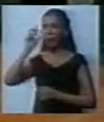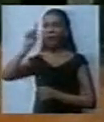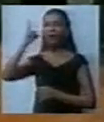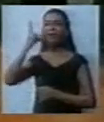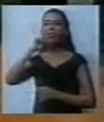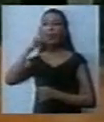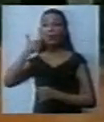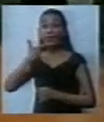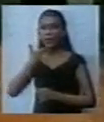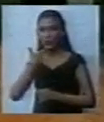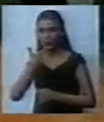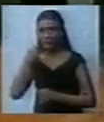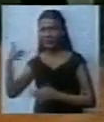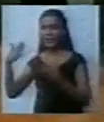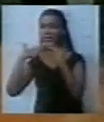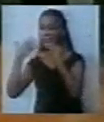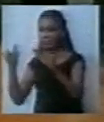esta gira.